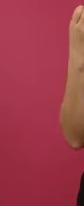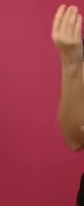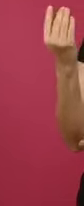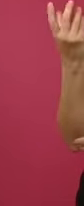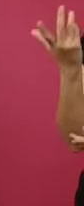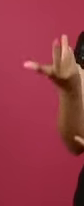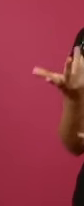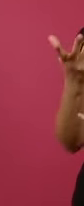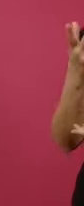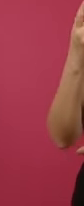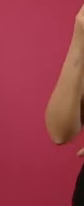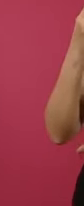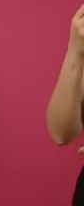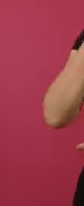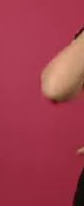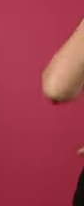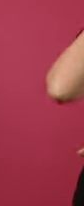individualista,